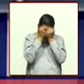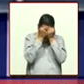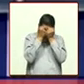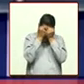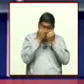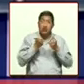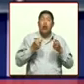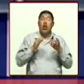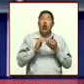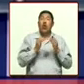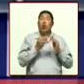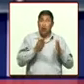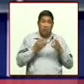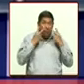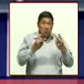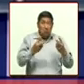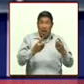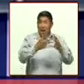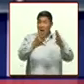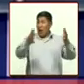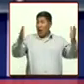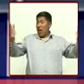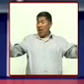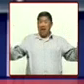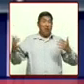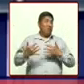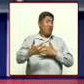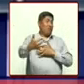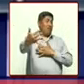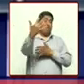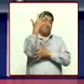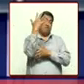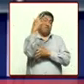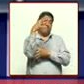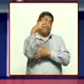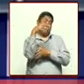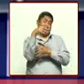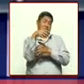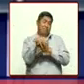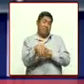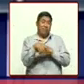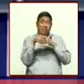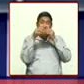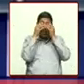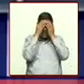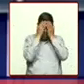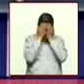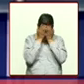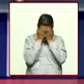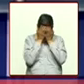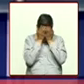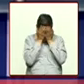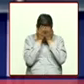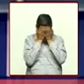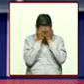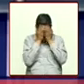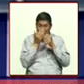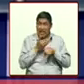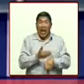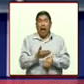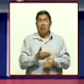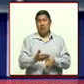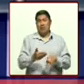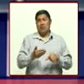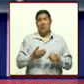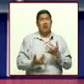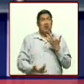que están viendo cómo hectáreas de bosque, de pulmones de nuestro país se están perdiendo en cuestión de minutos, en cuestión de segundos